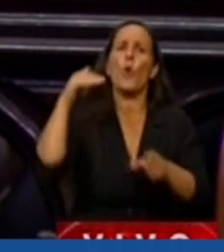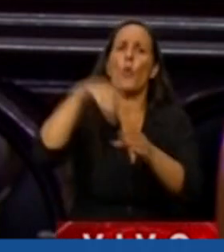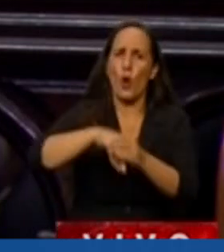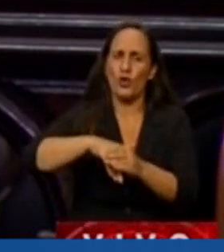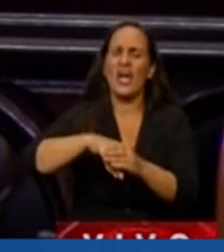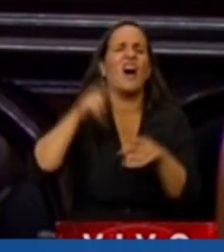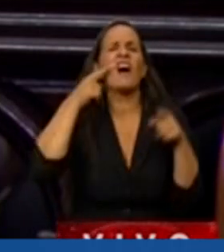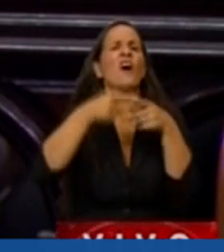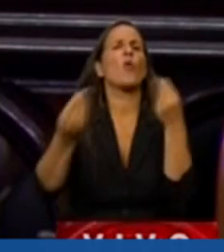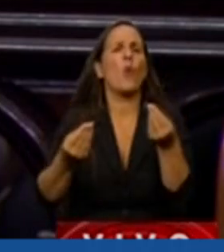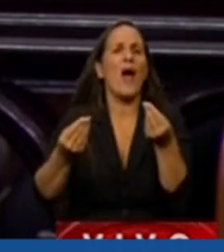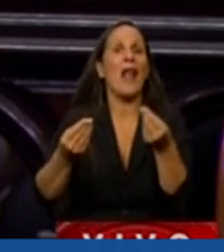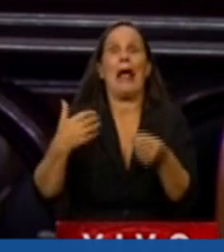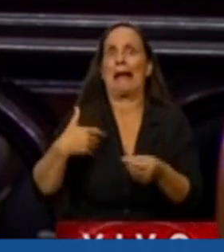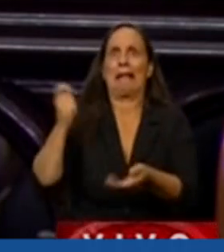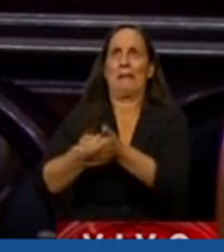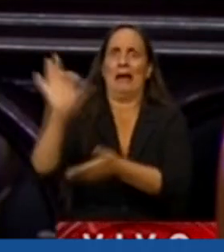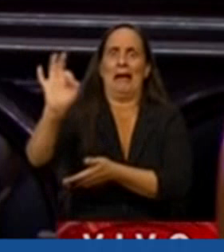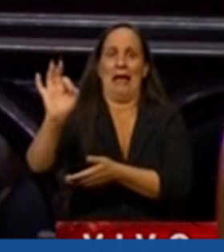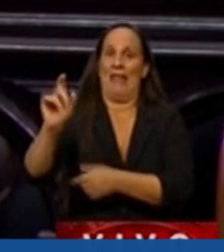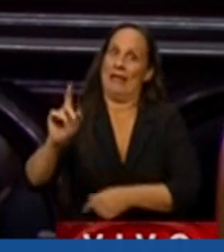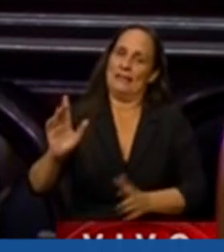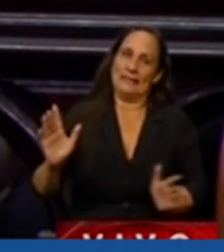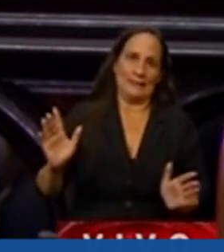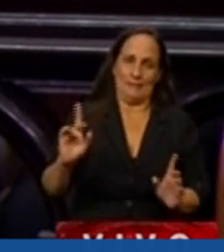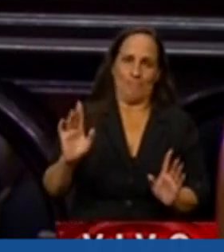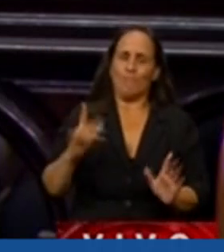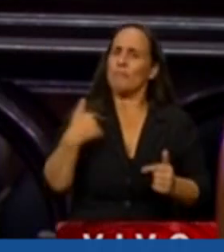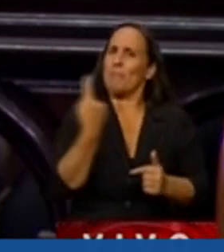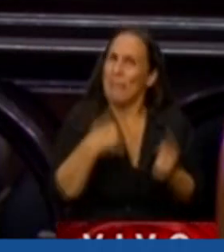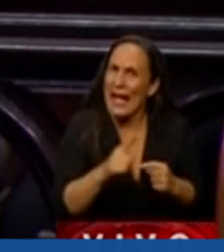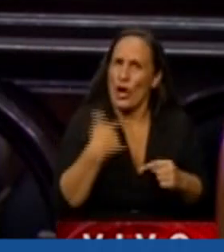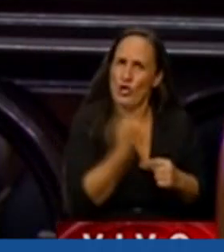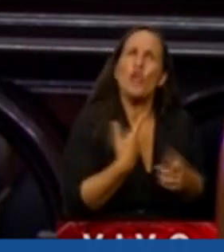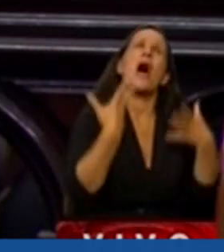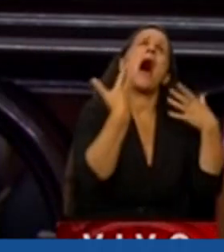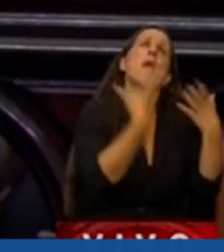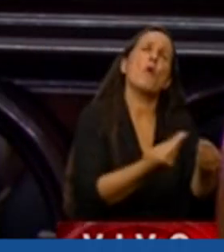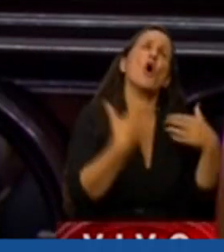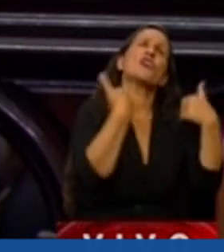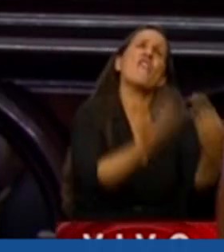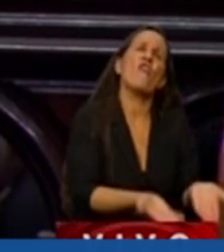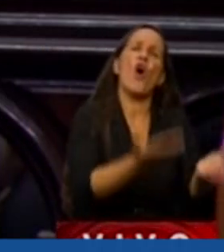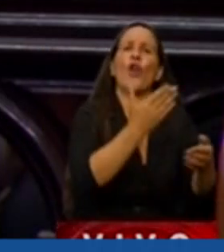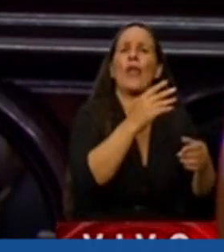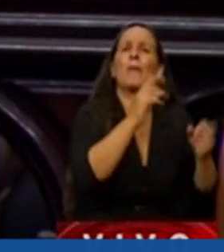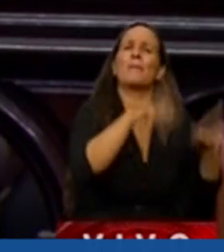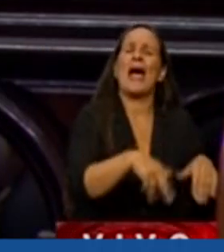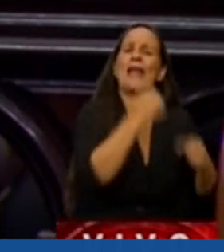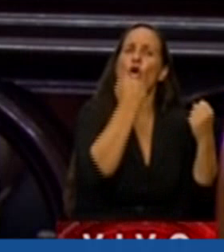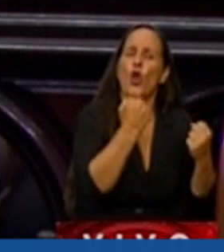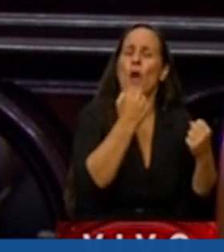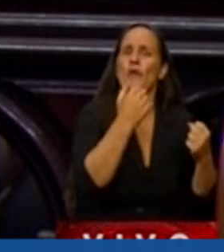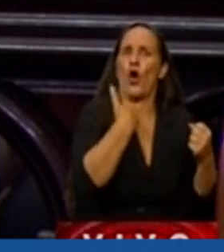el default. No vamos a votar, ni a avalar, ni a apoyar, ni creemos en el programa económico que propone